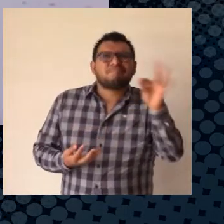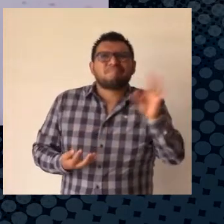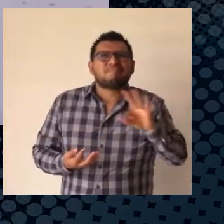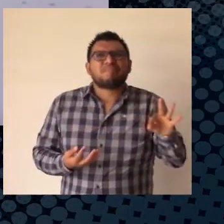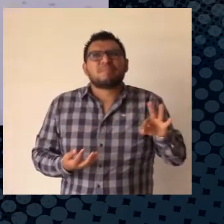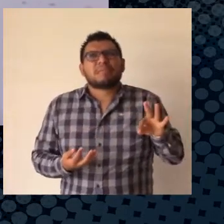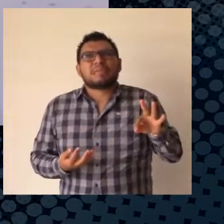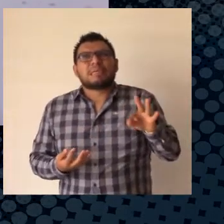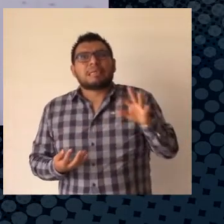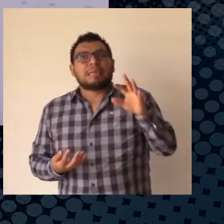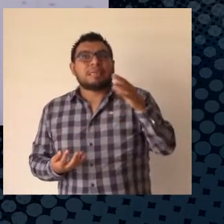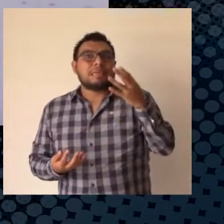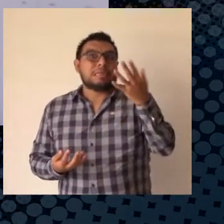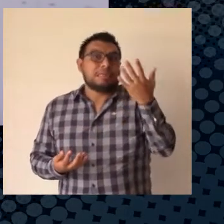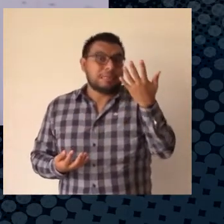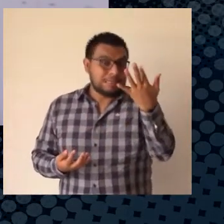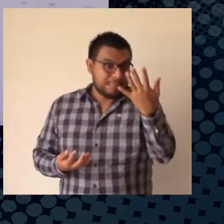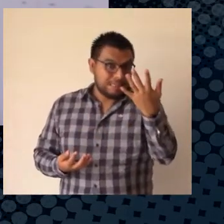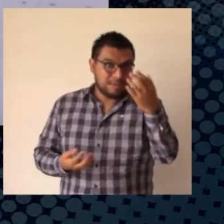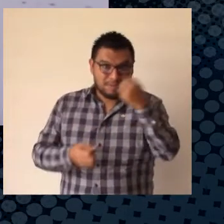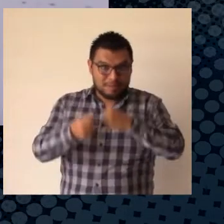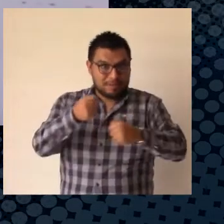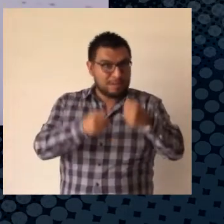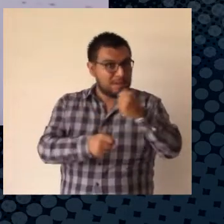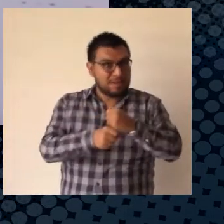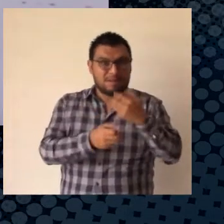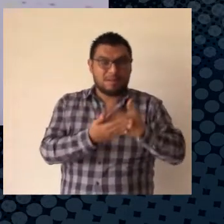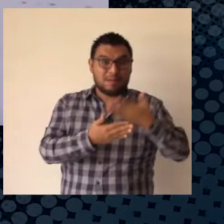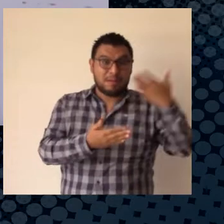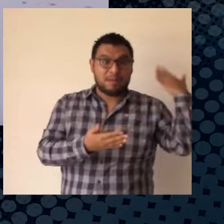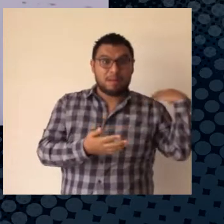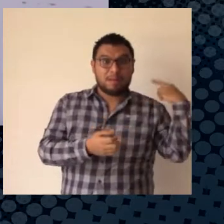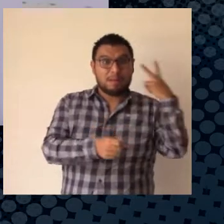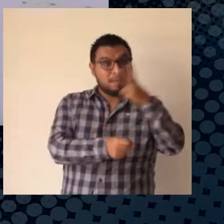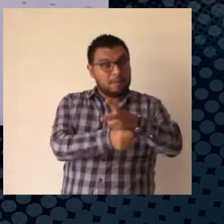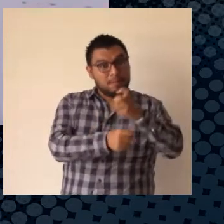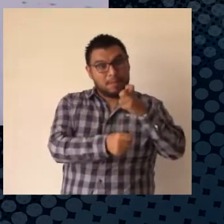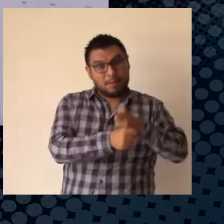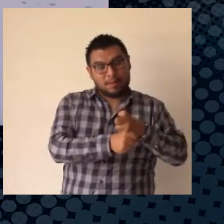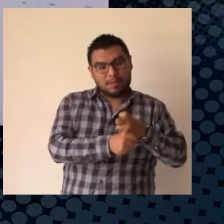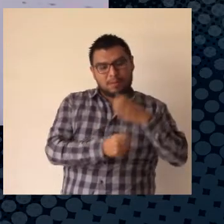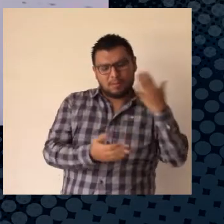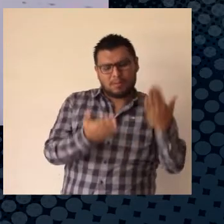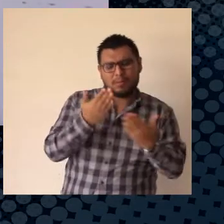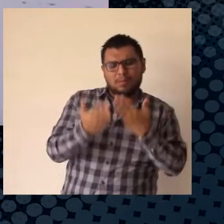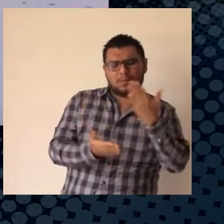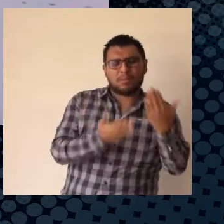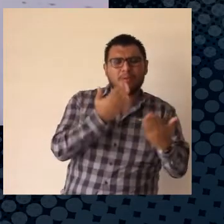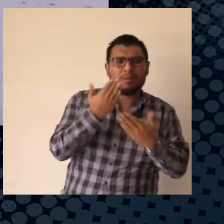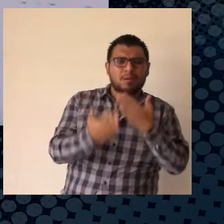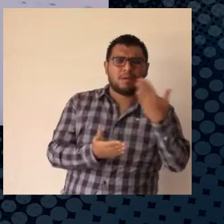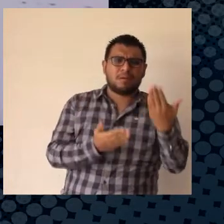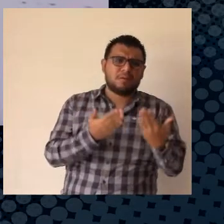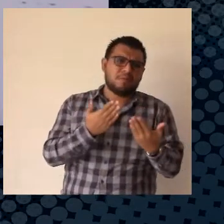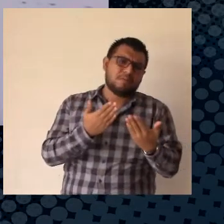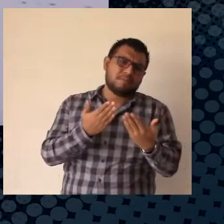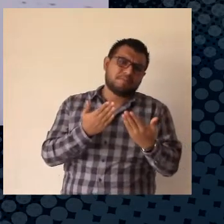50 años, me recuerdo que fui invitado a un curso que se